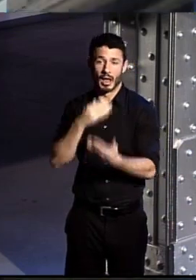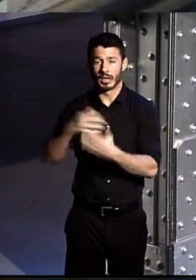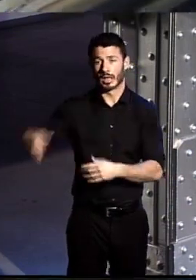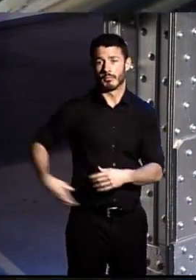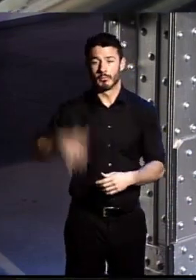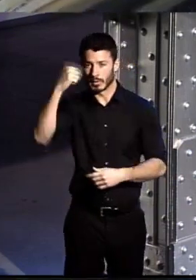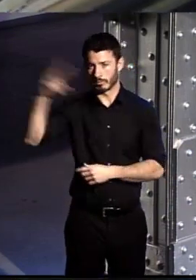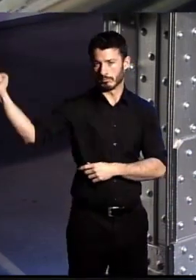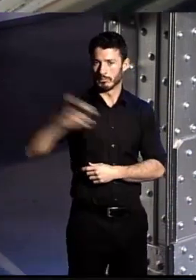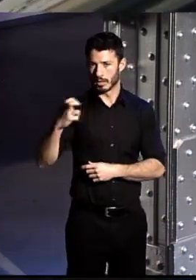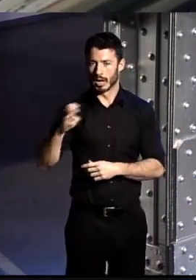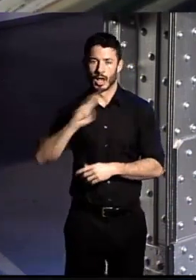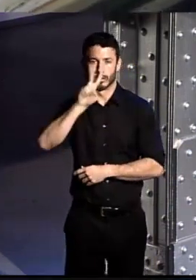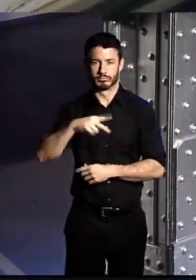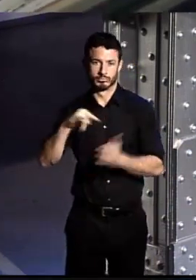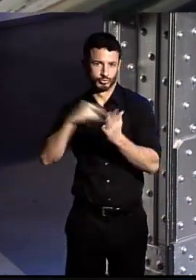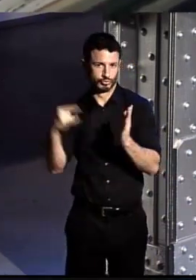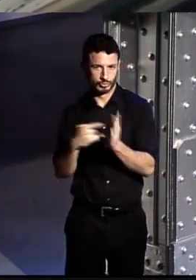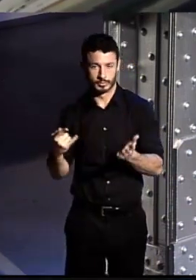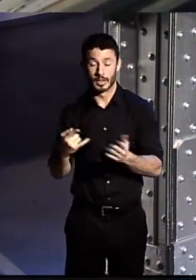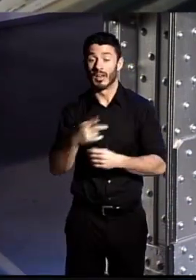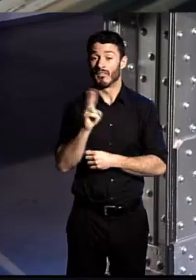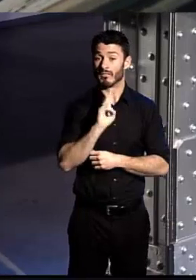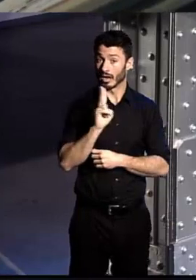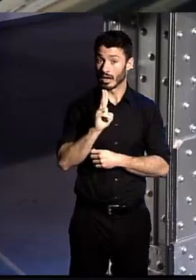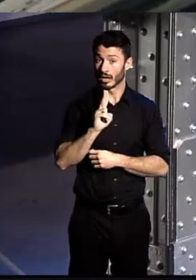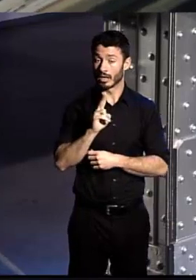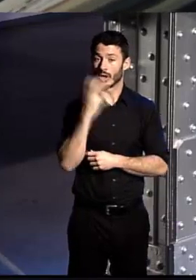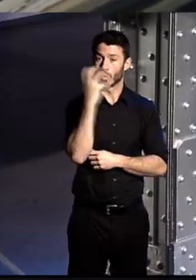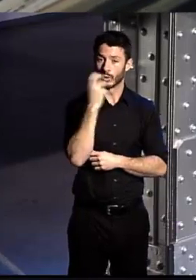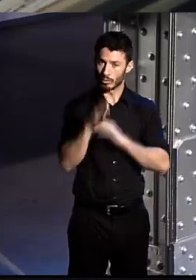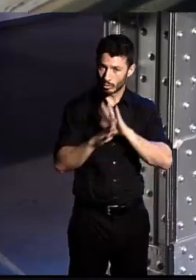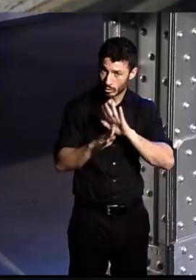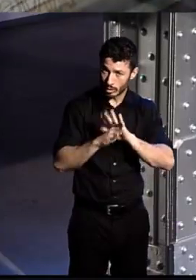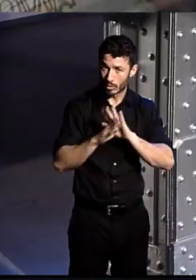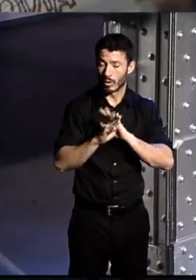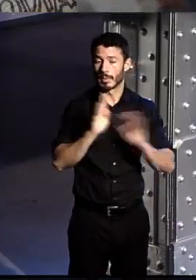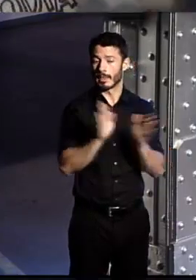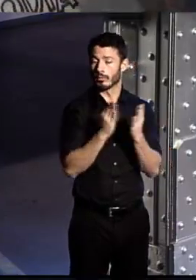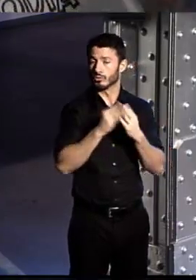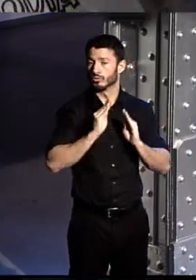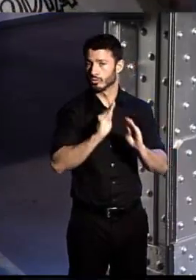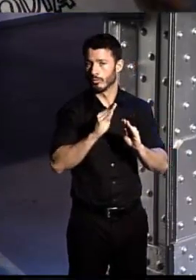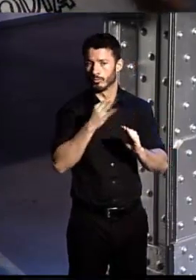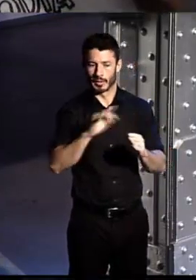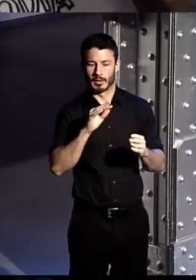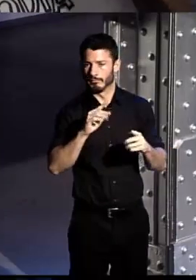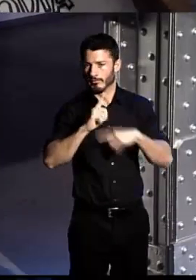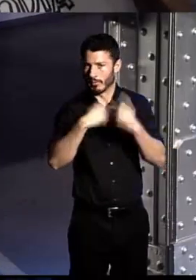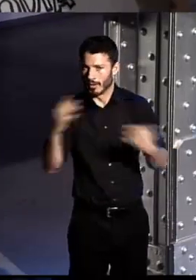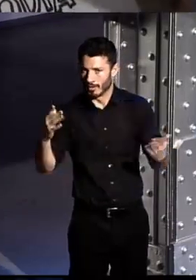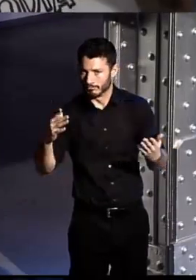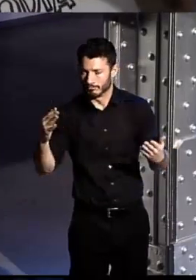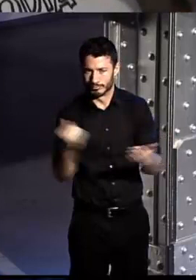Verne, que en cierto modo es un continuador de los cuentos de hadas porque sus novelas se leen para toda la familia, propone al revés un tipo